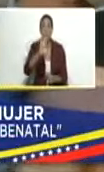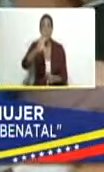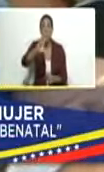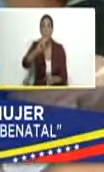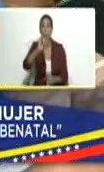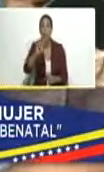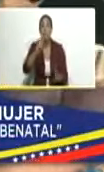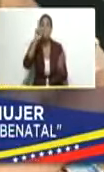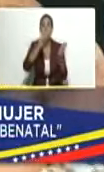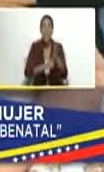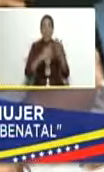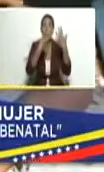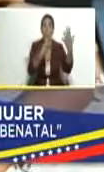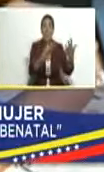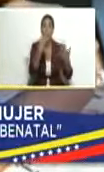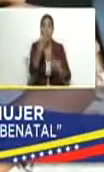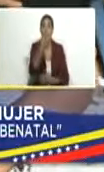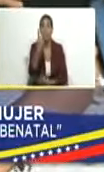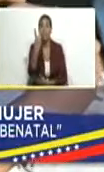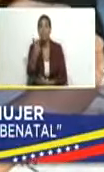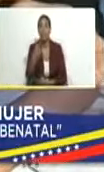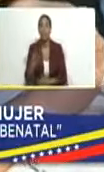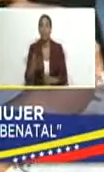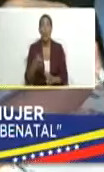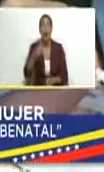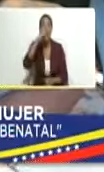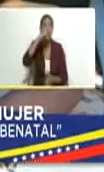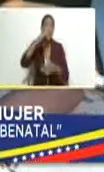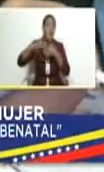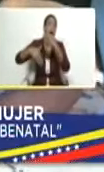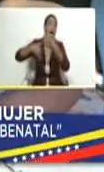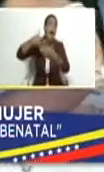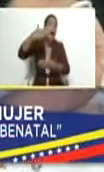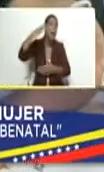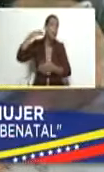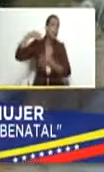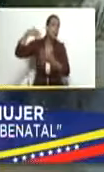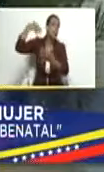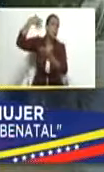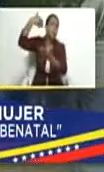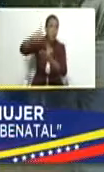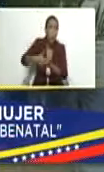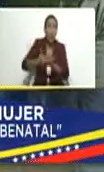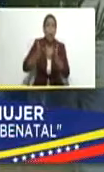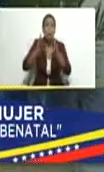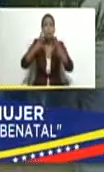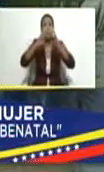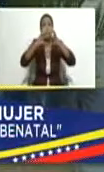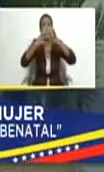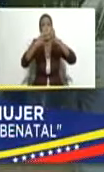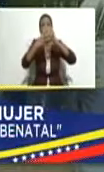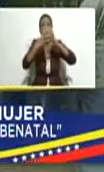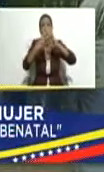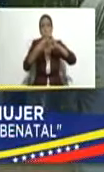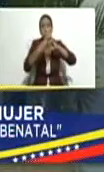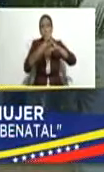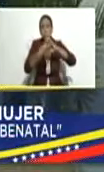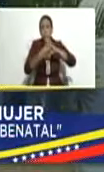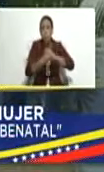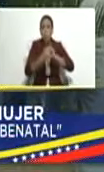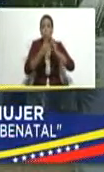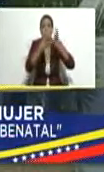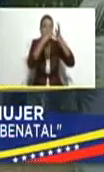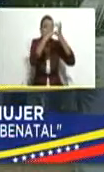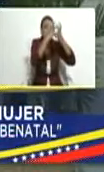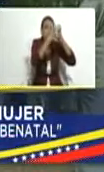en 1942. A pasar de los años, este ambulatorio ha deteriorado poco a poco.